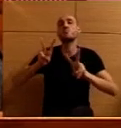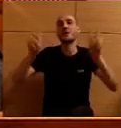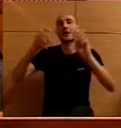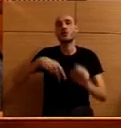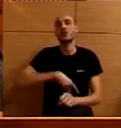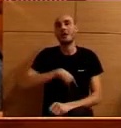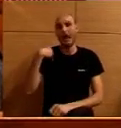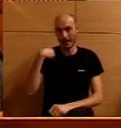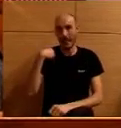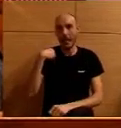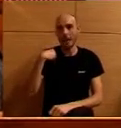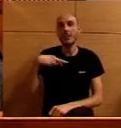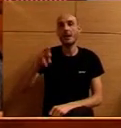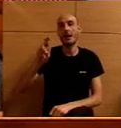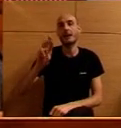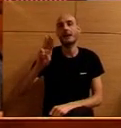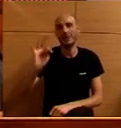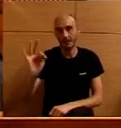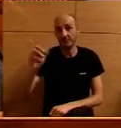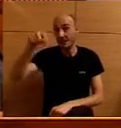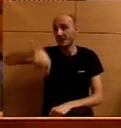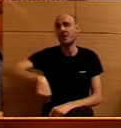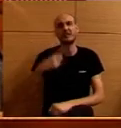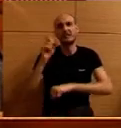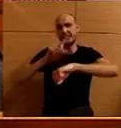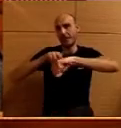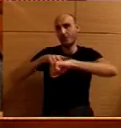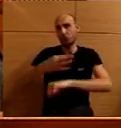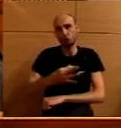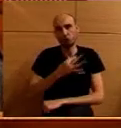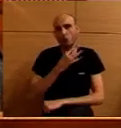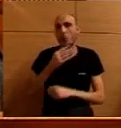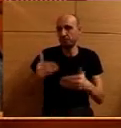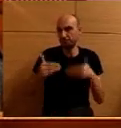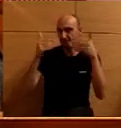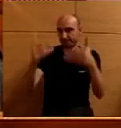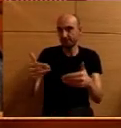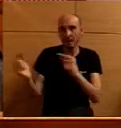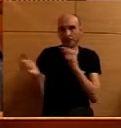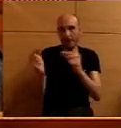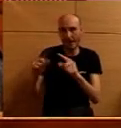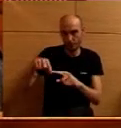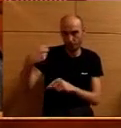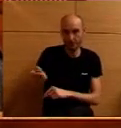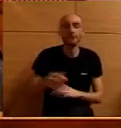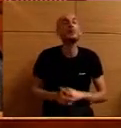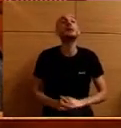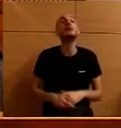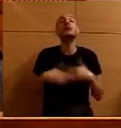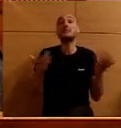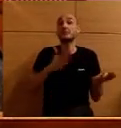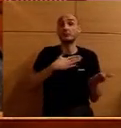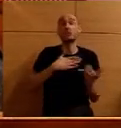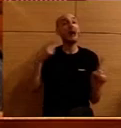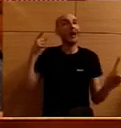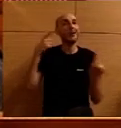este no. En este va a ser que no, entre otras cosas porque no nos da el tiempo. Pero de todas las maneras sí que quería decirle que nosotros sí que tenemos objetivos, sí que